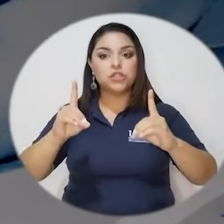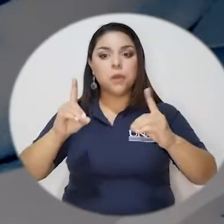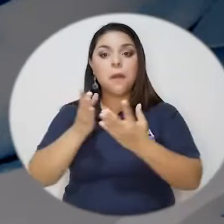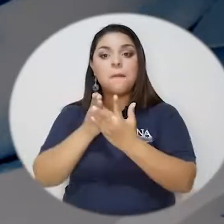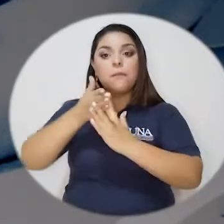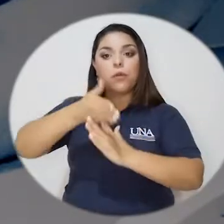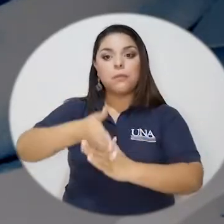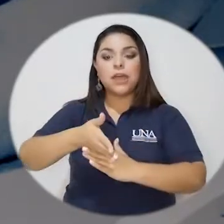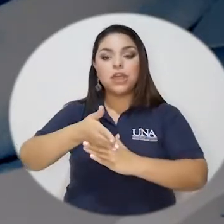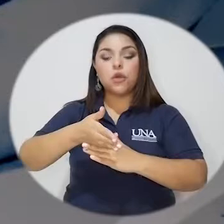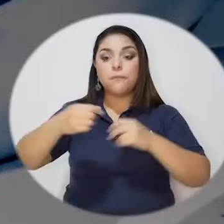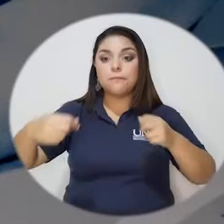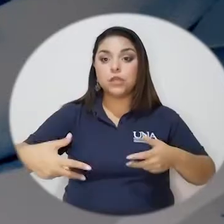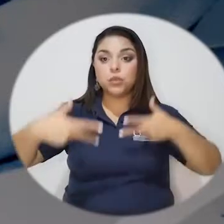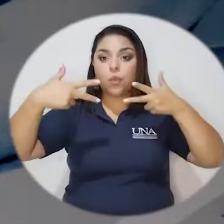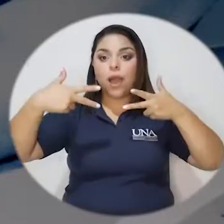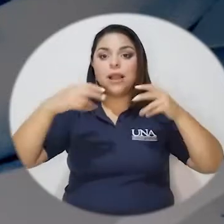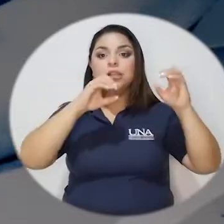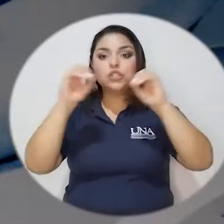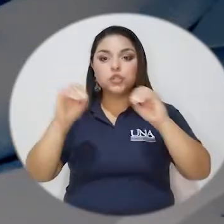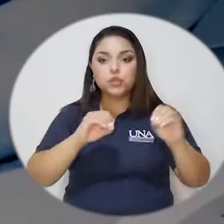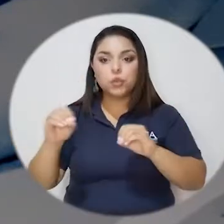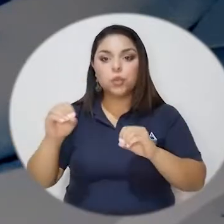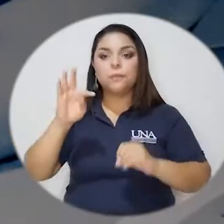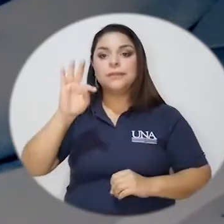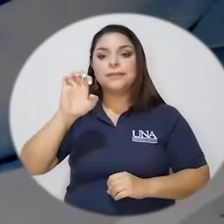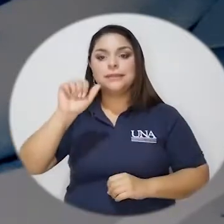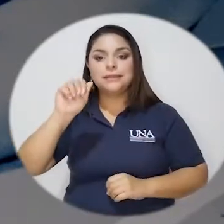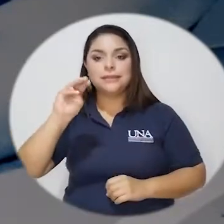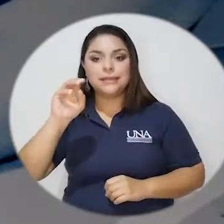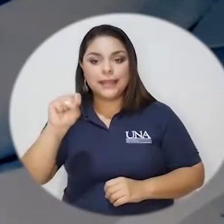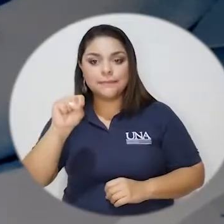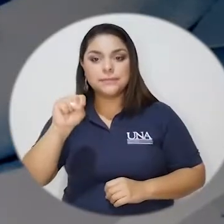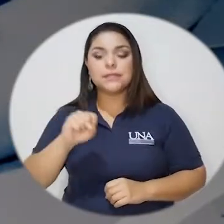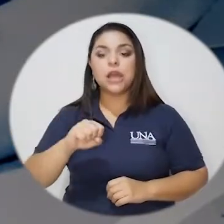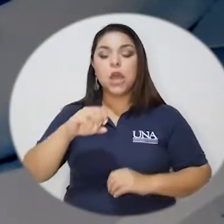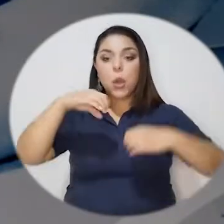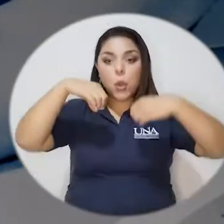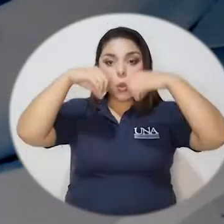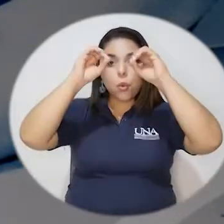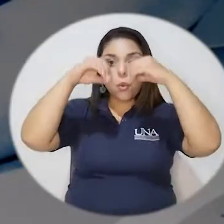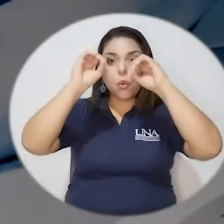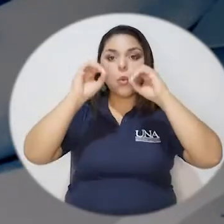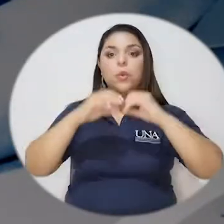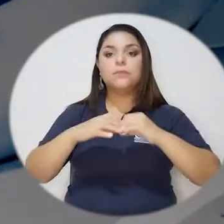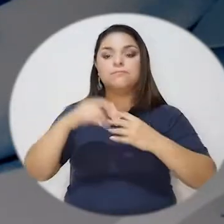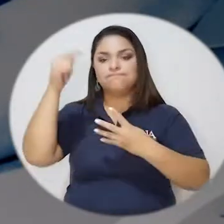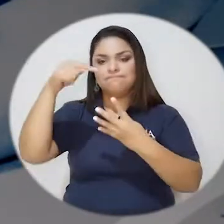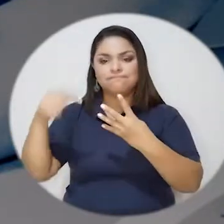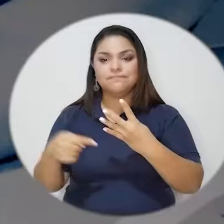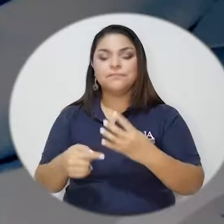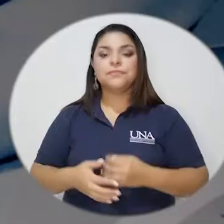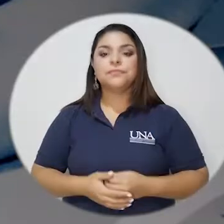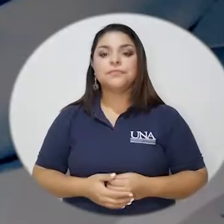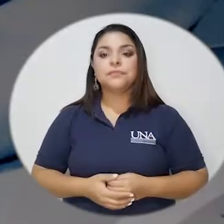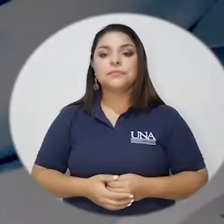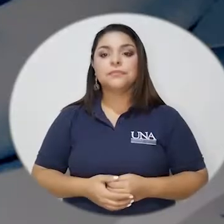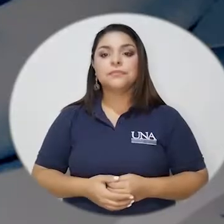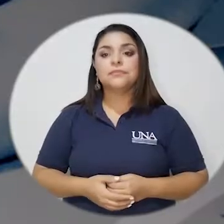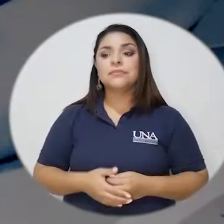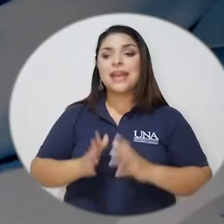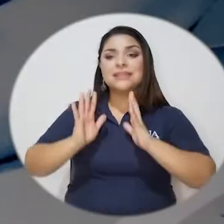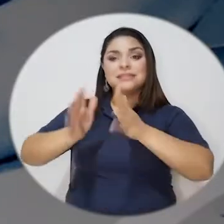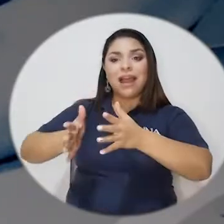la educación a través de formatos virtuales con Zoom, con Teams, con Google Teams,